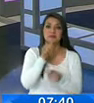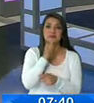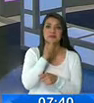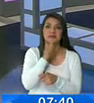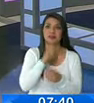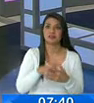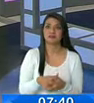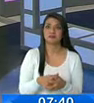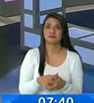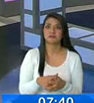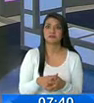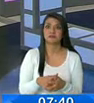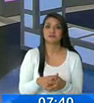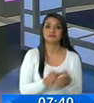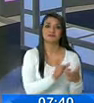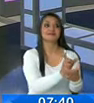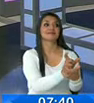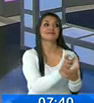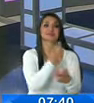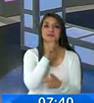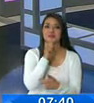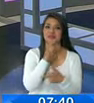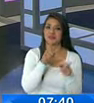ya, muy buena, mira, forma de acceder a privacidad.